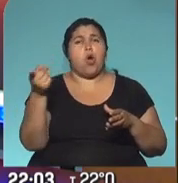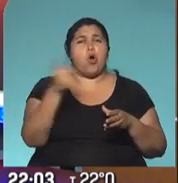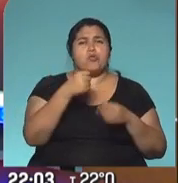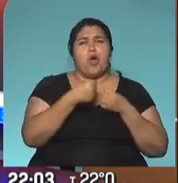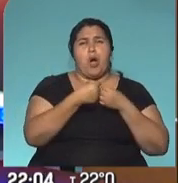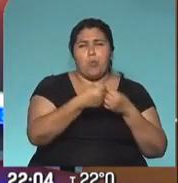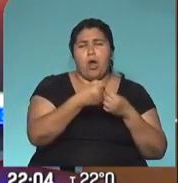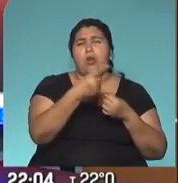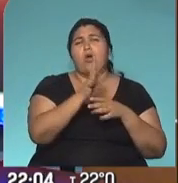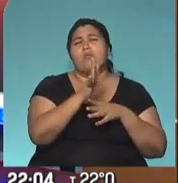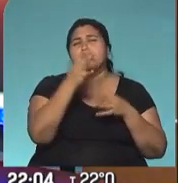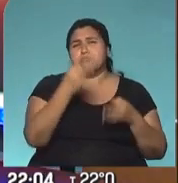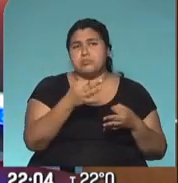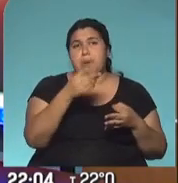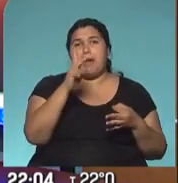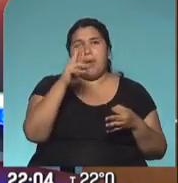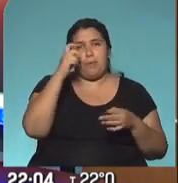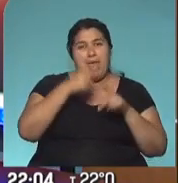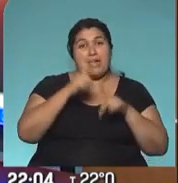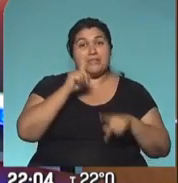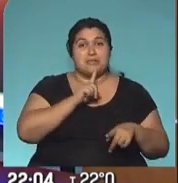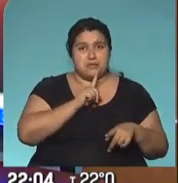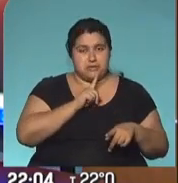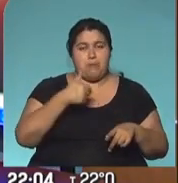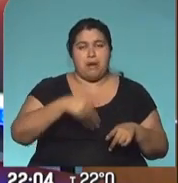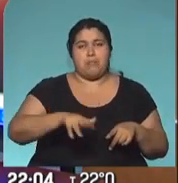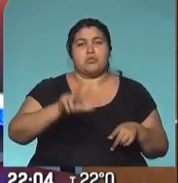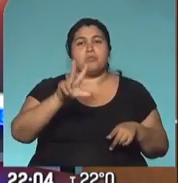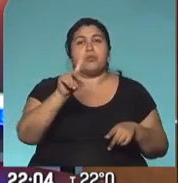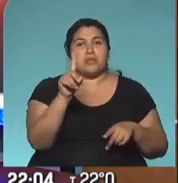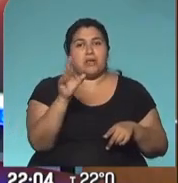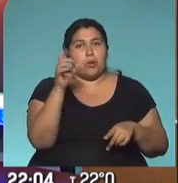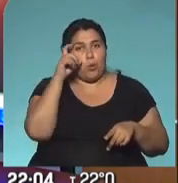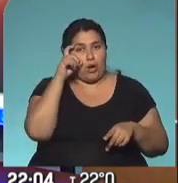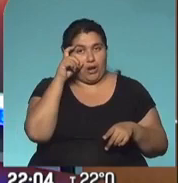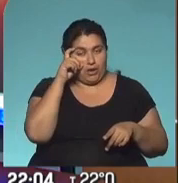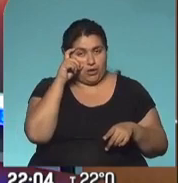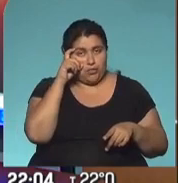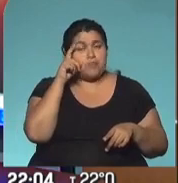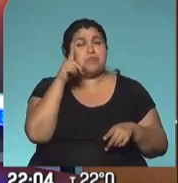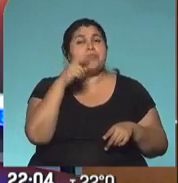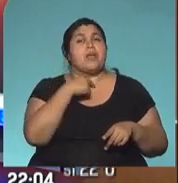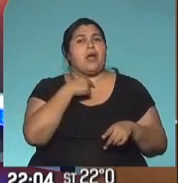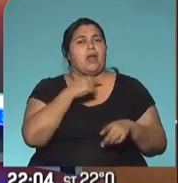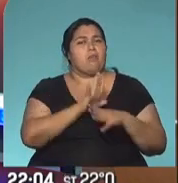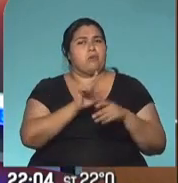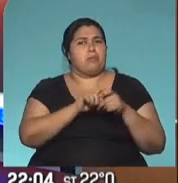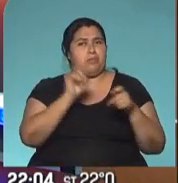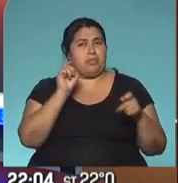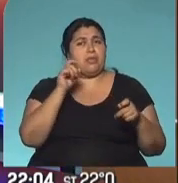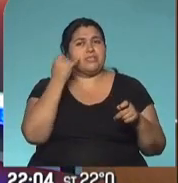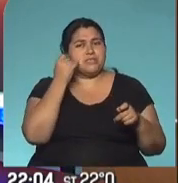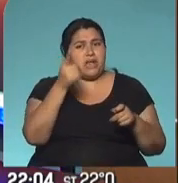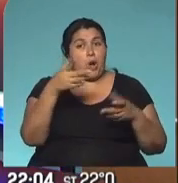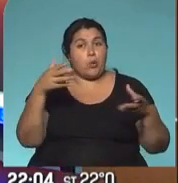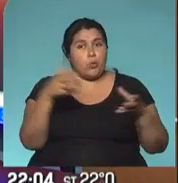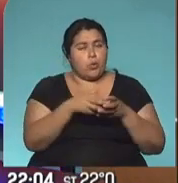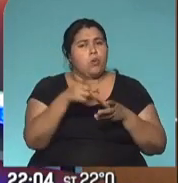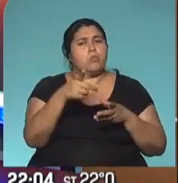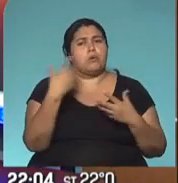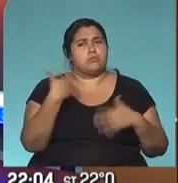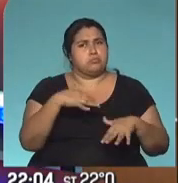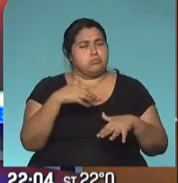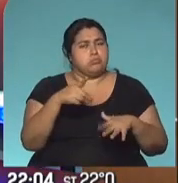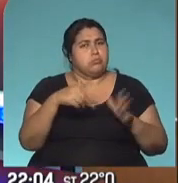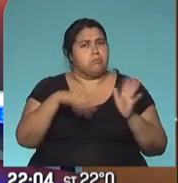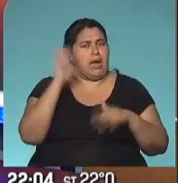Comisión Europea para el Brexit, previsto para el 31 de enero. Mientras tanto, el laborismo ha sufrido un